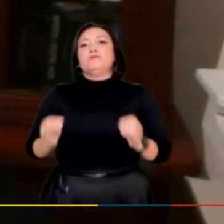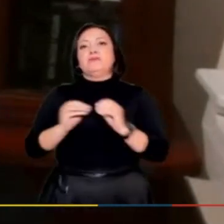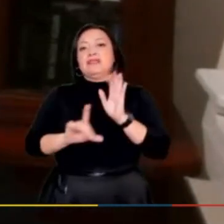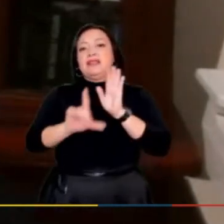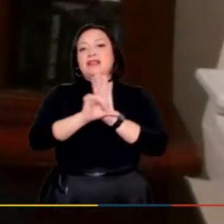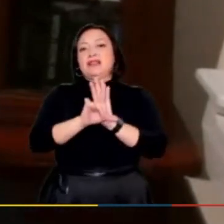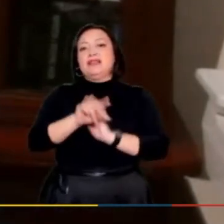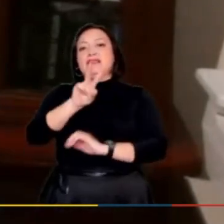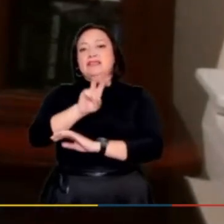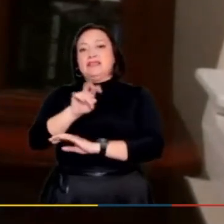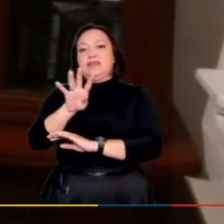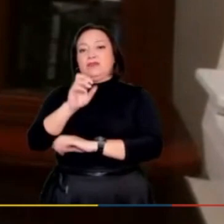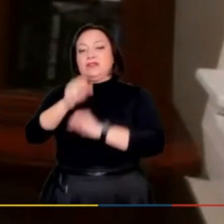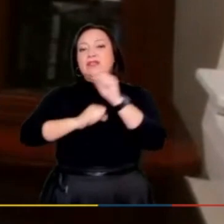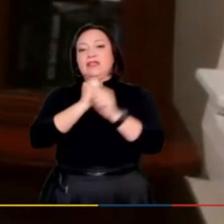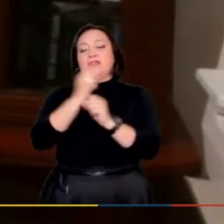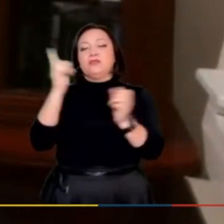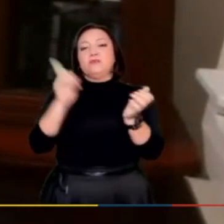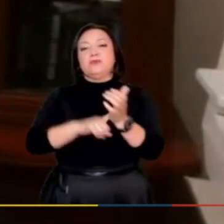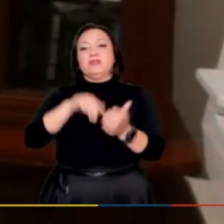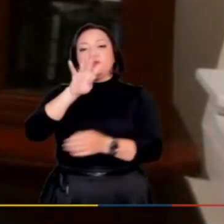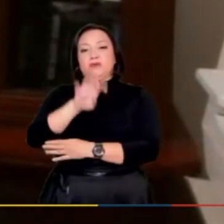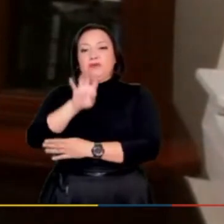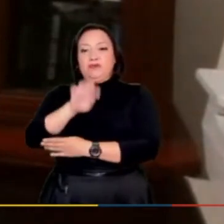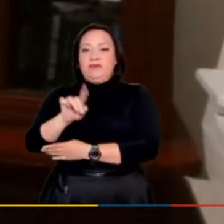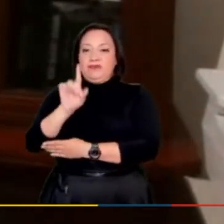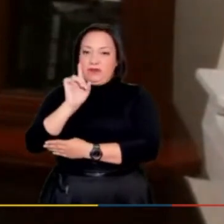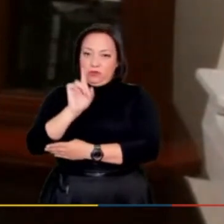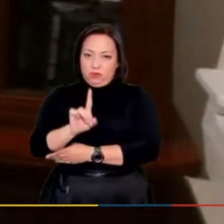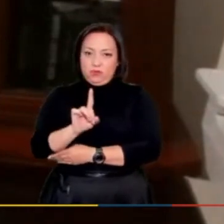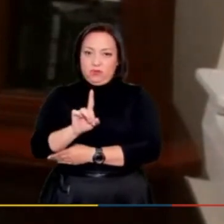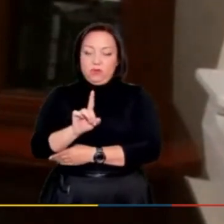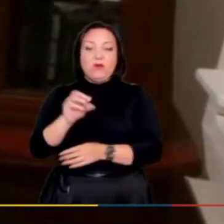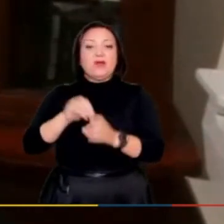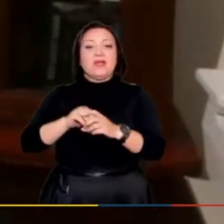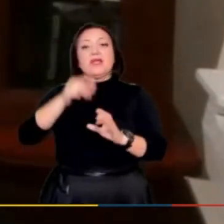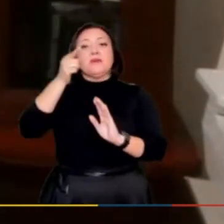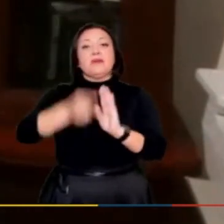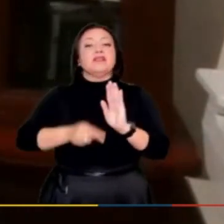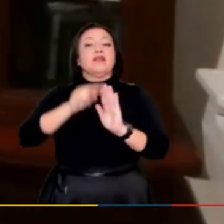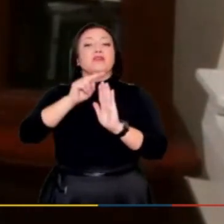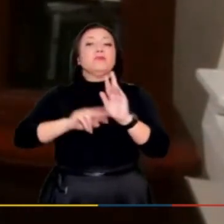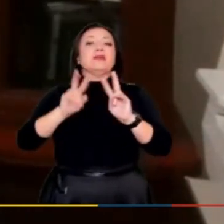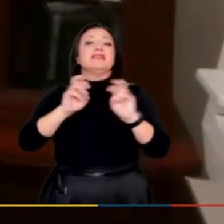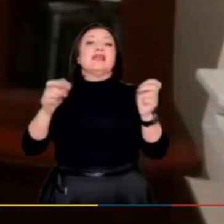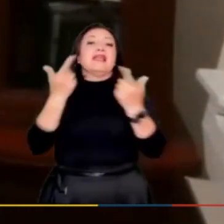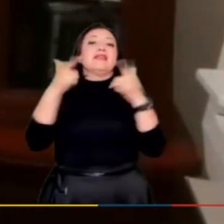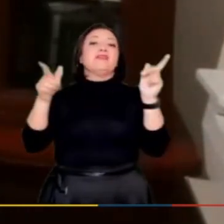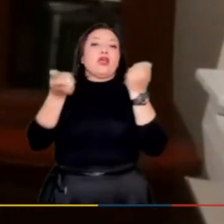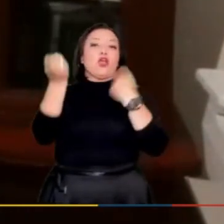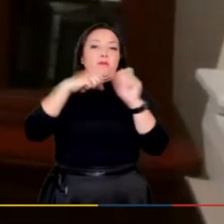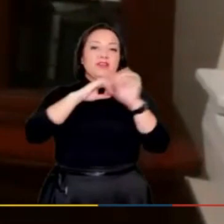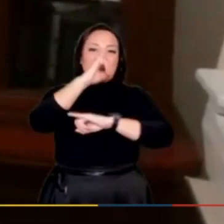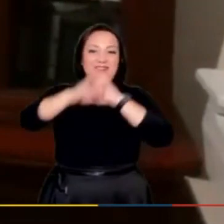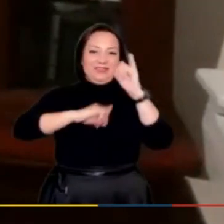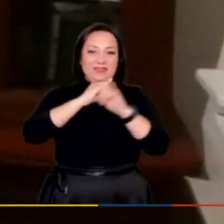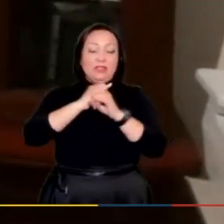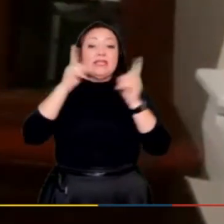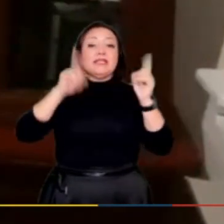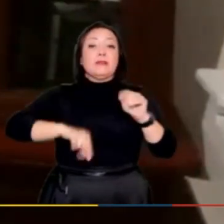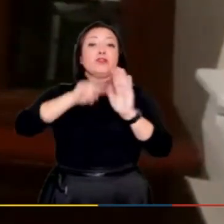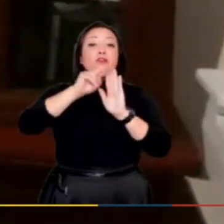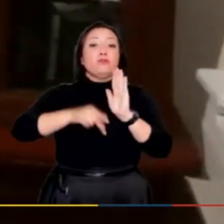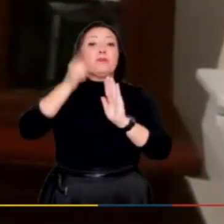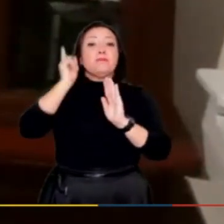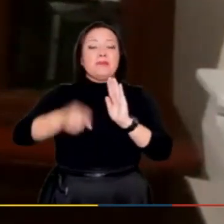7 y 9 de 1991, que establece normas sobre la libertad de comercio exterior y delimita las normas generales a